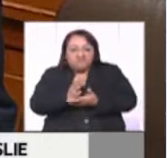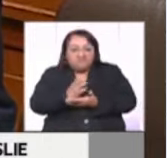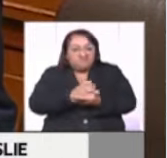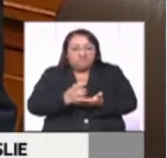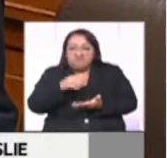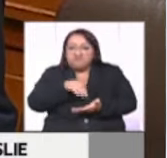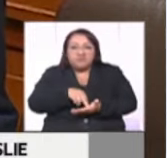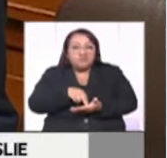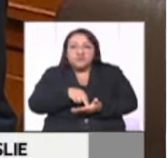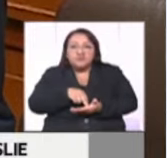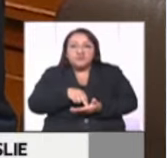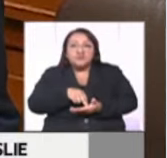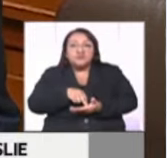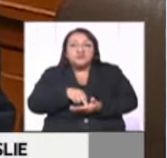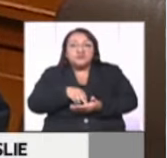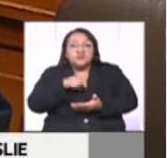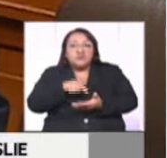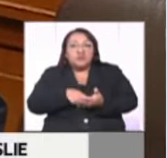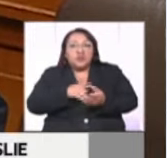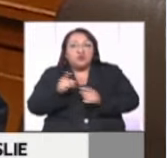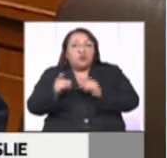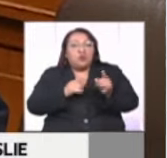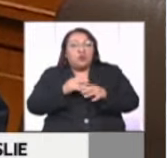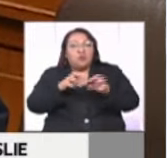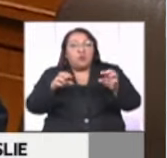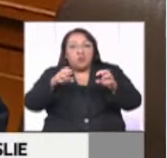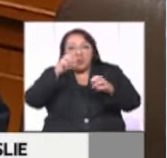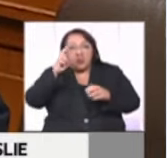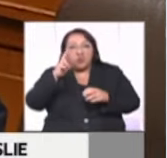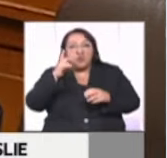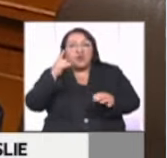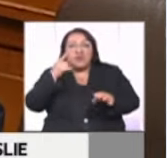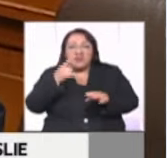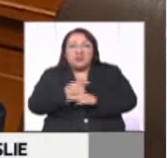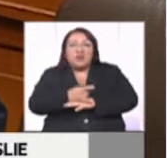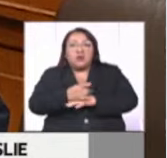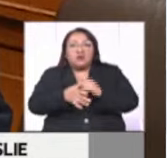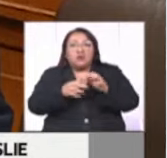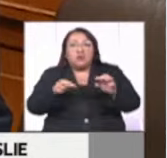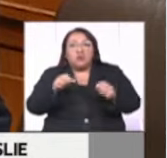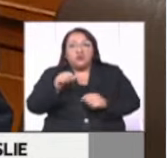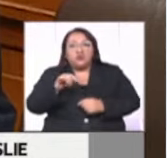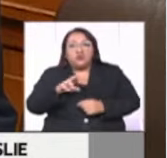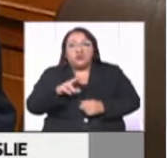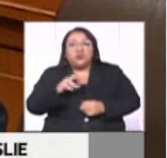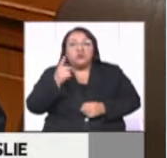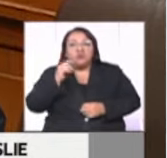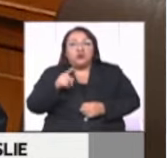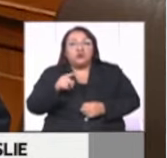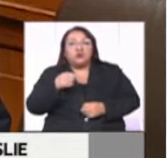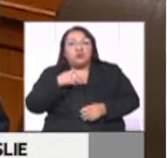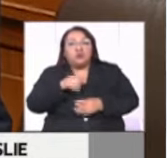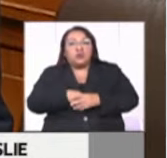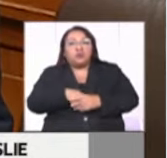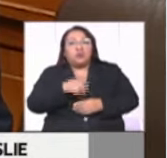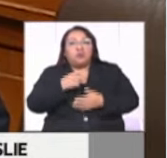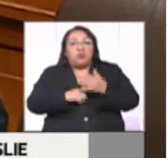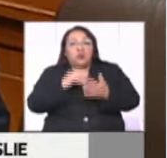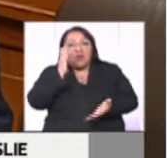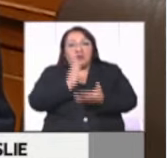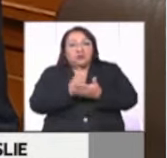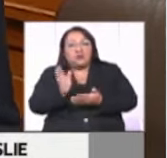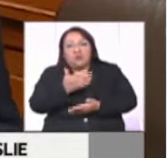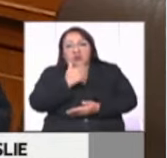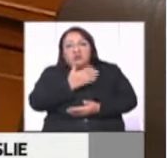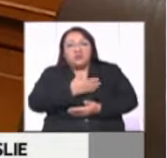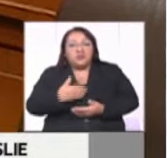centralista, es una posición que ataca al pueblo del Cusco, que ataca a los pueblos del sur, y por eso votaremos, presidente, por su censura.